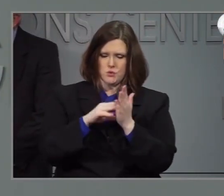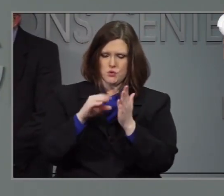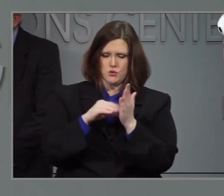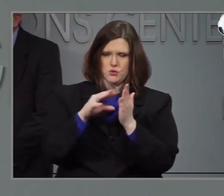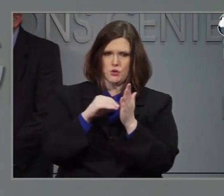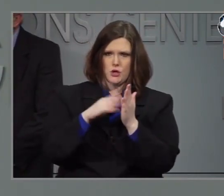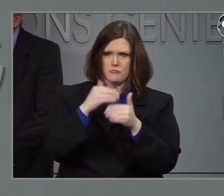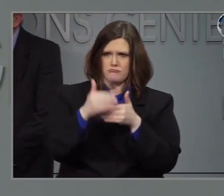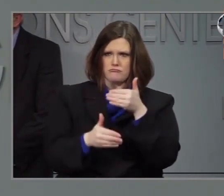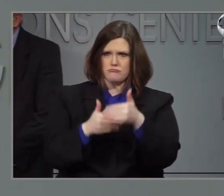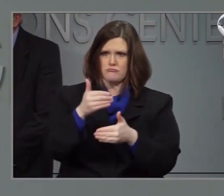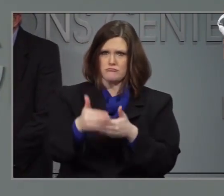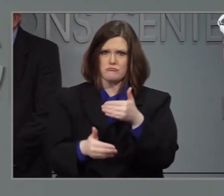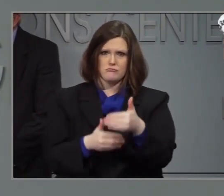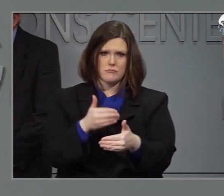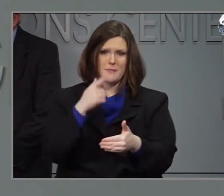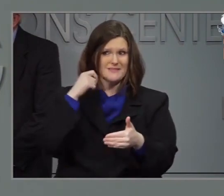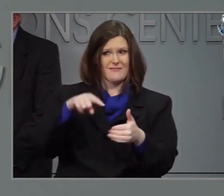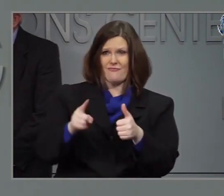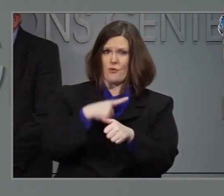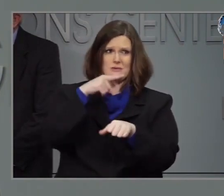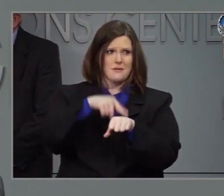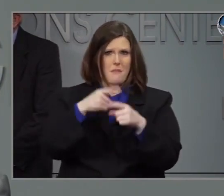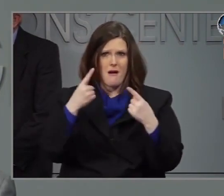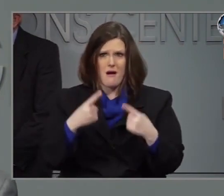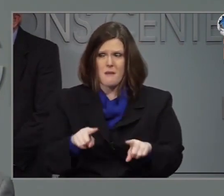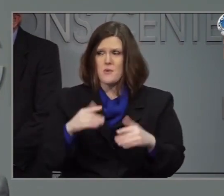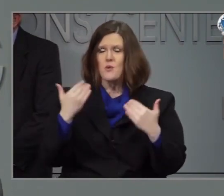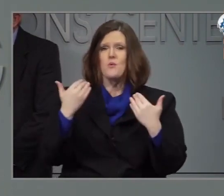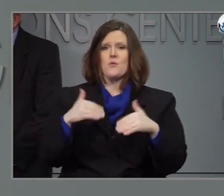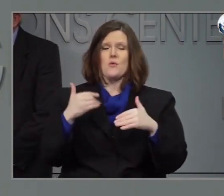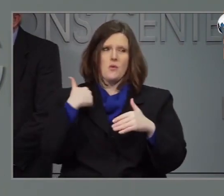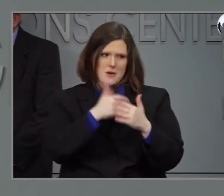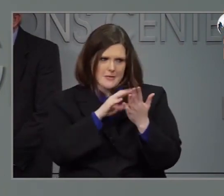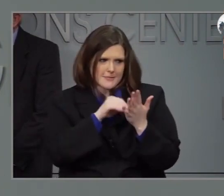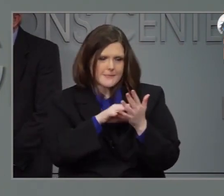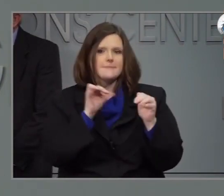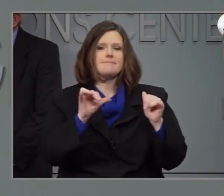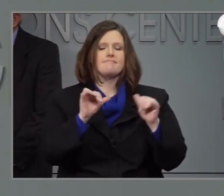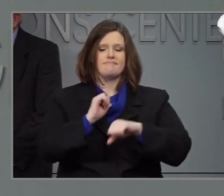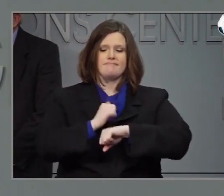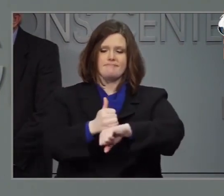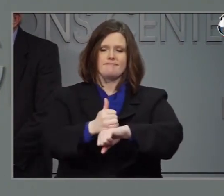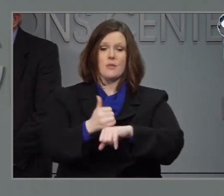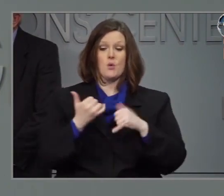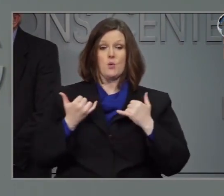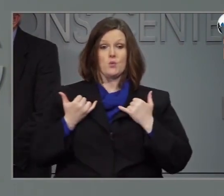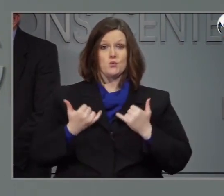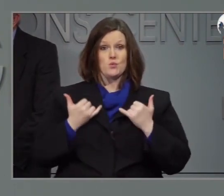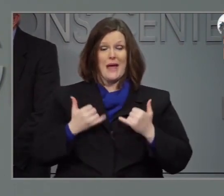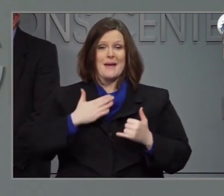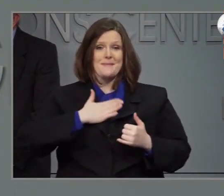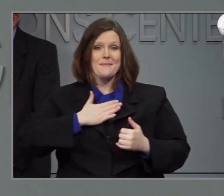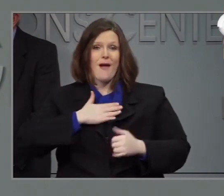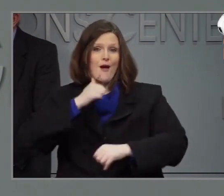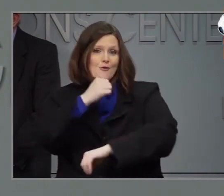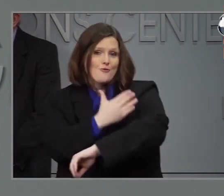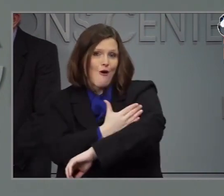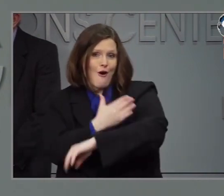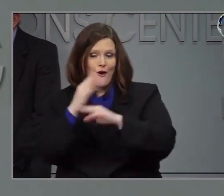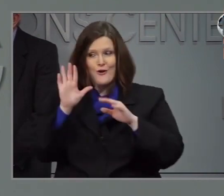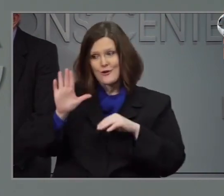que ellos sigan aprendiendo durante esta crisis nacional sin precedentes de hecho el día de hoy la maestra de mi hija